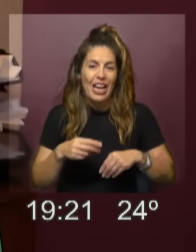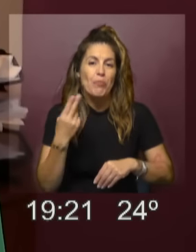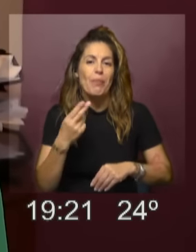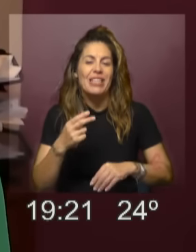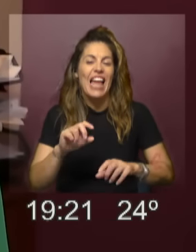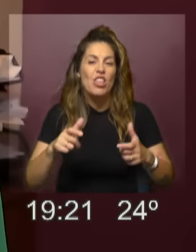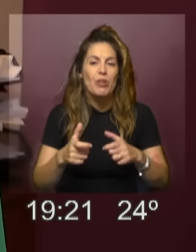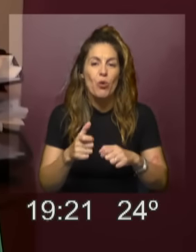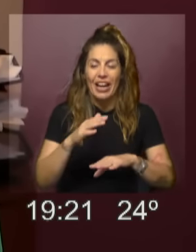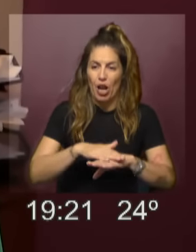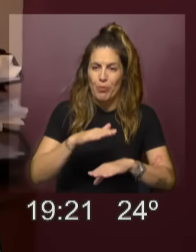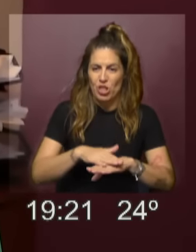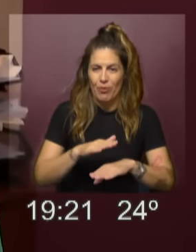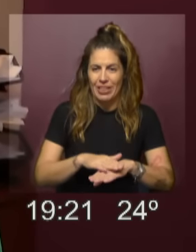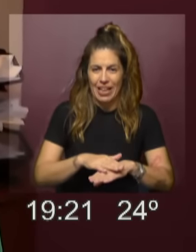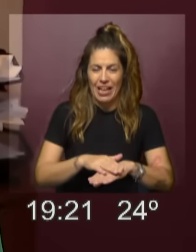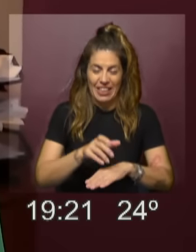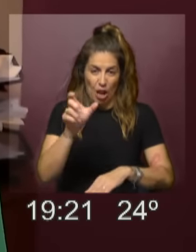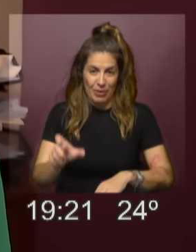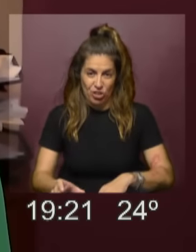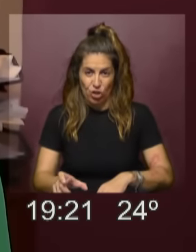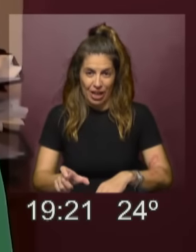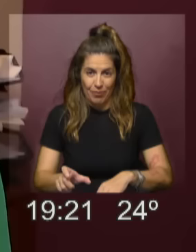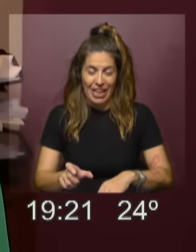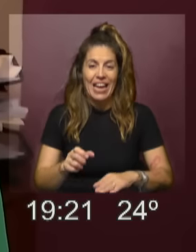responsabilidad del agente de la conducta,